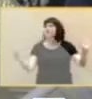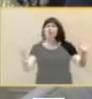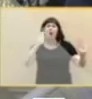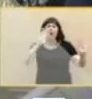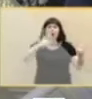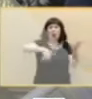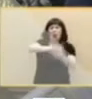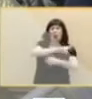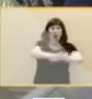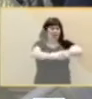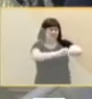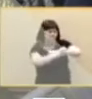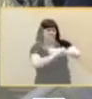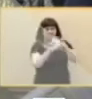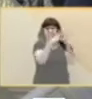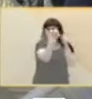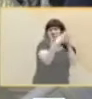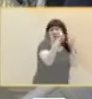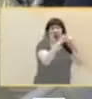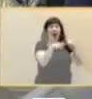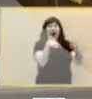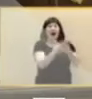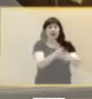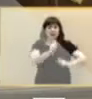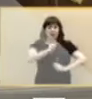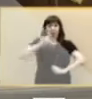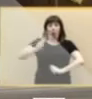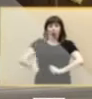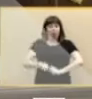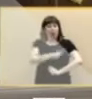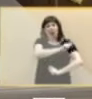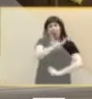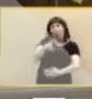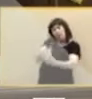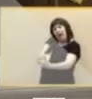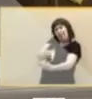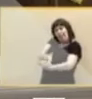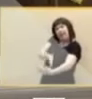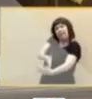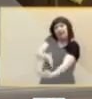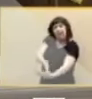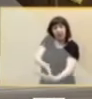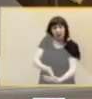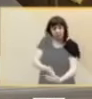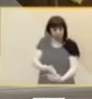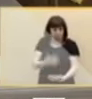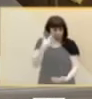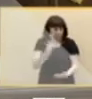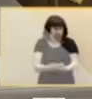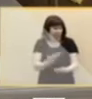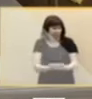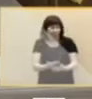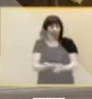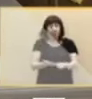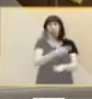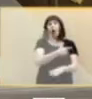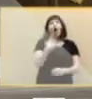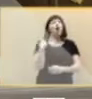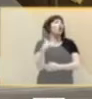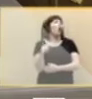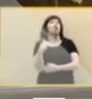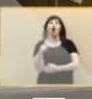quién? Ante la opinión pública, para empezar. Ellos tienen que justificar, y ahora seguro que ahora empezará